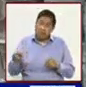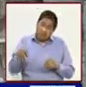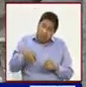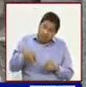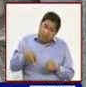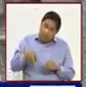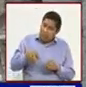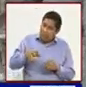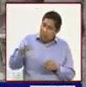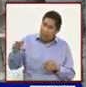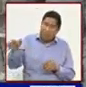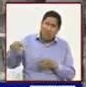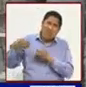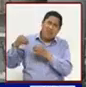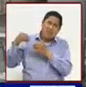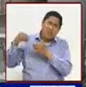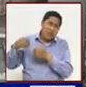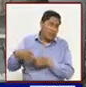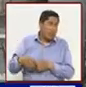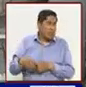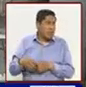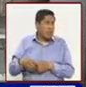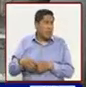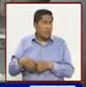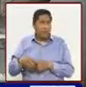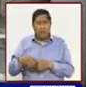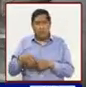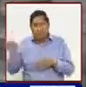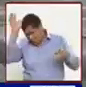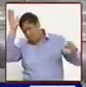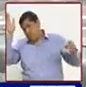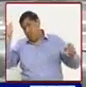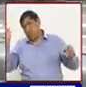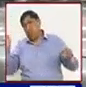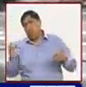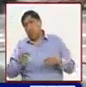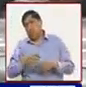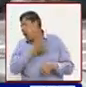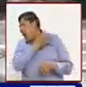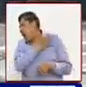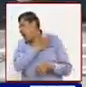calle para evitar a las vendedoras, es que la ha embestido igual.